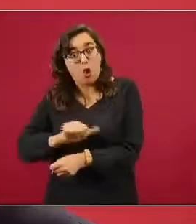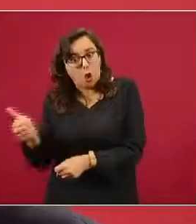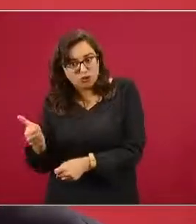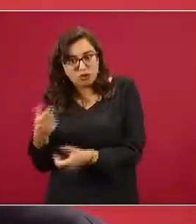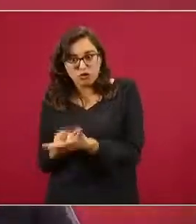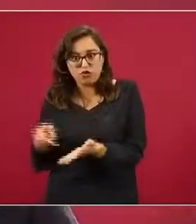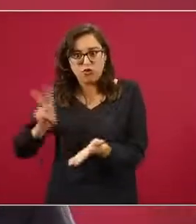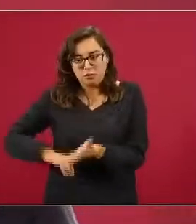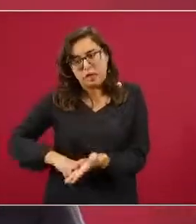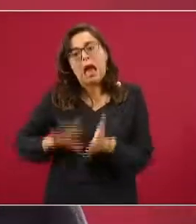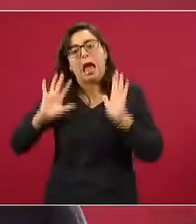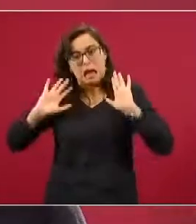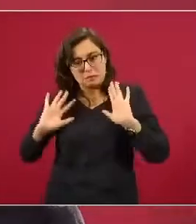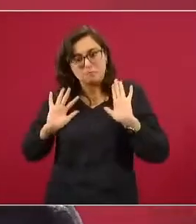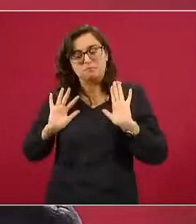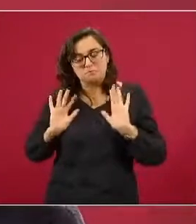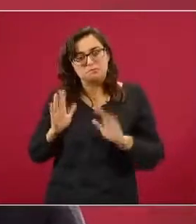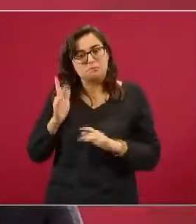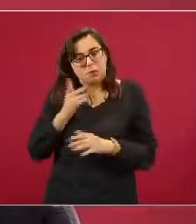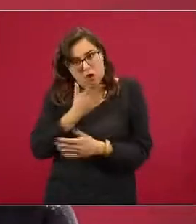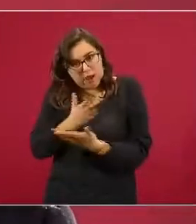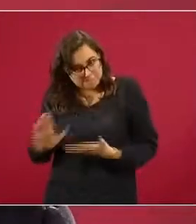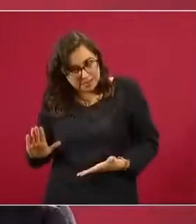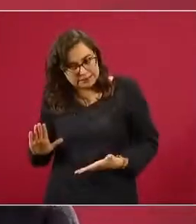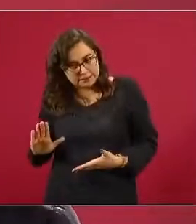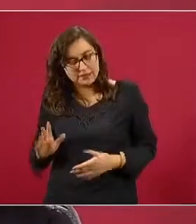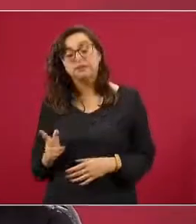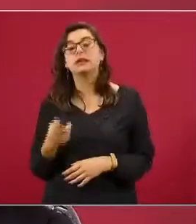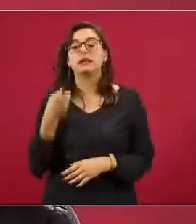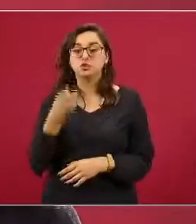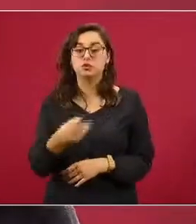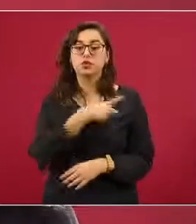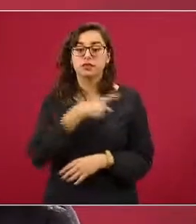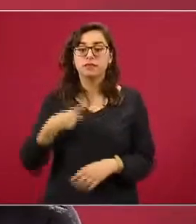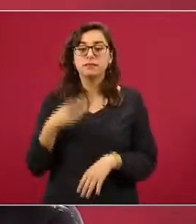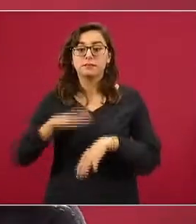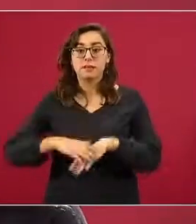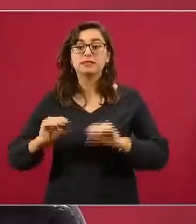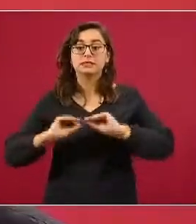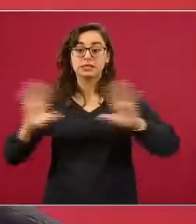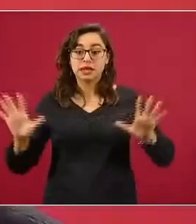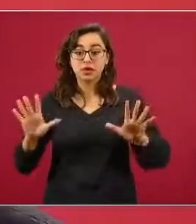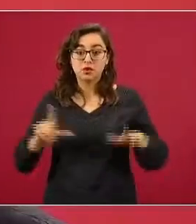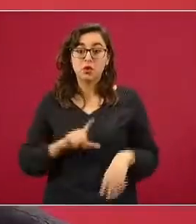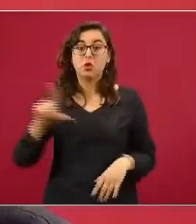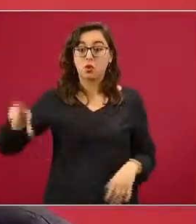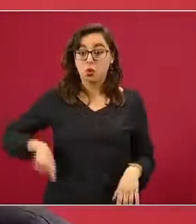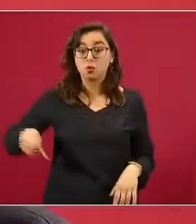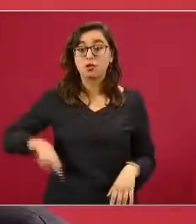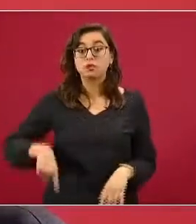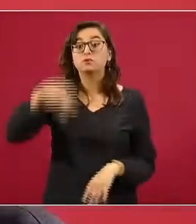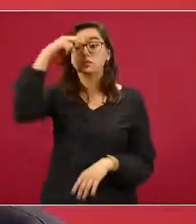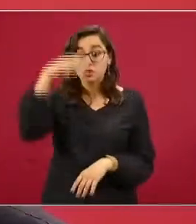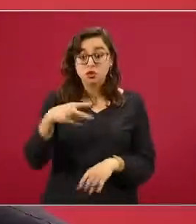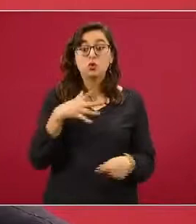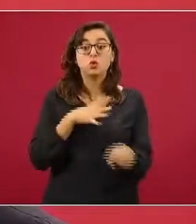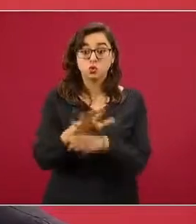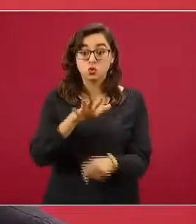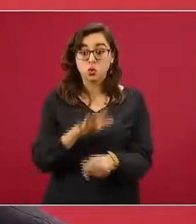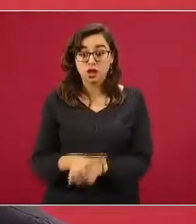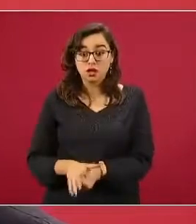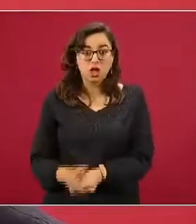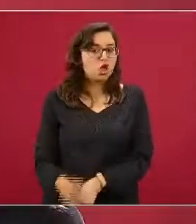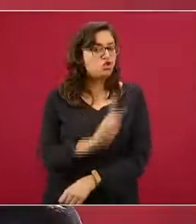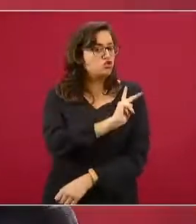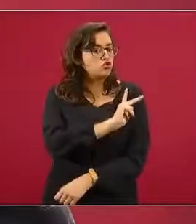Entonces, así funciona esto. Como ha dicho el presidente, y esto debe quedar muy claro, la decisión del gobierno mexicano es que haya acceso universal a